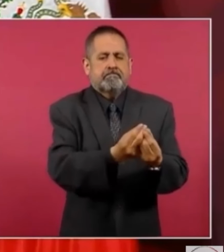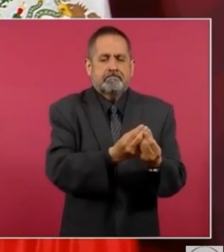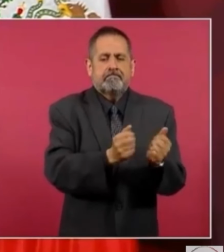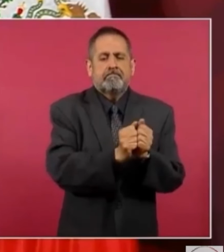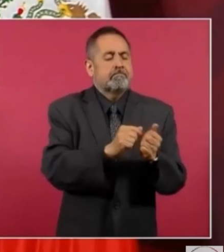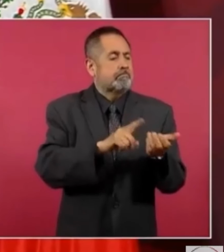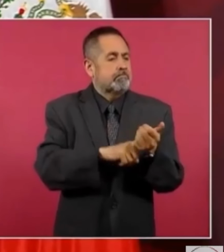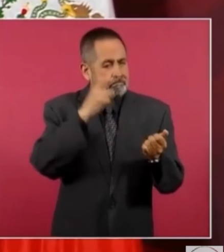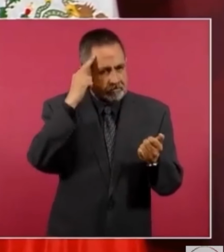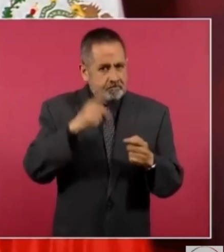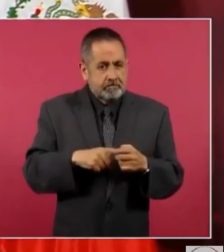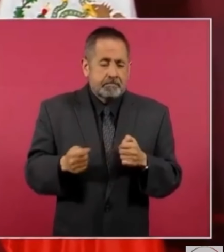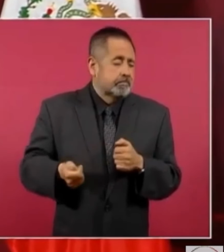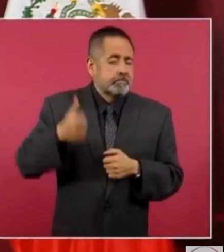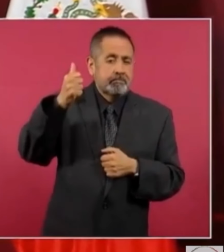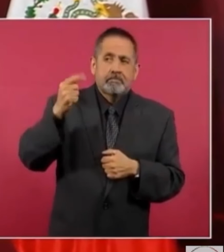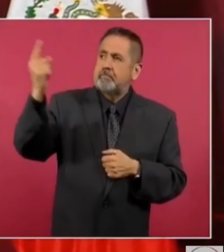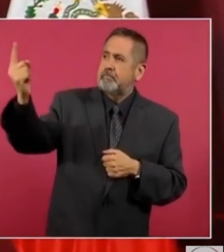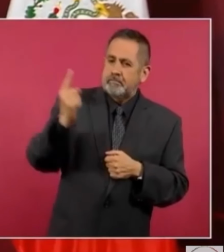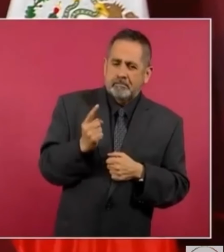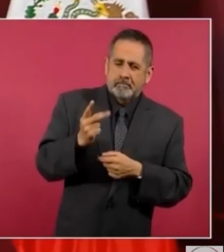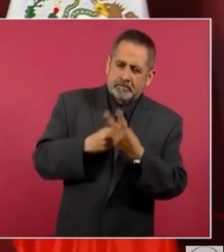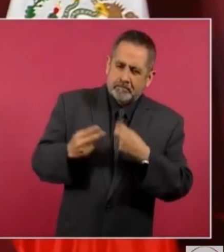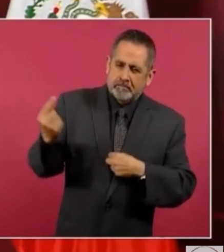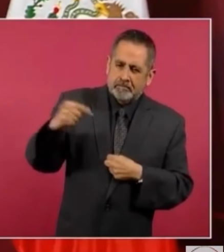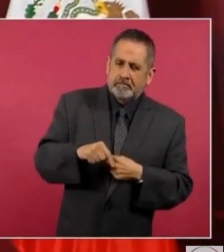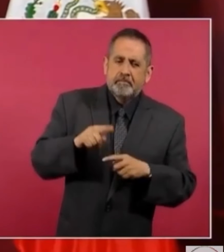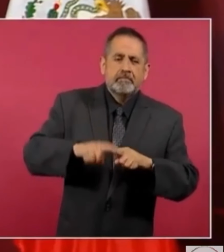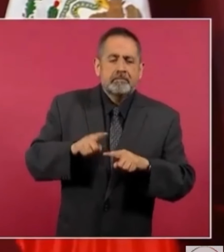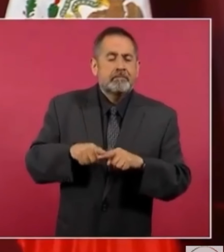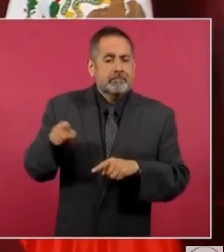Y de los primeros que regresan